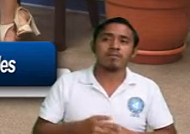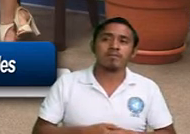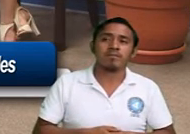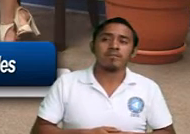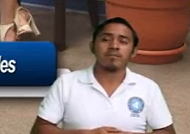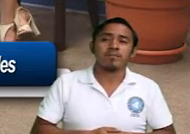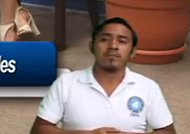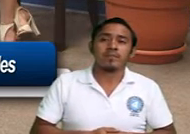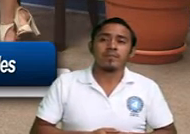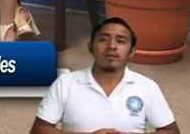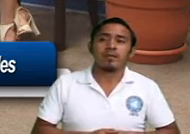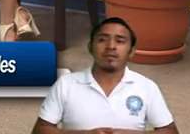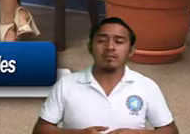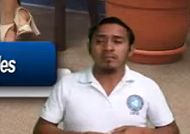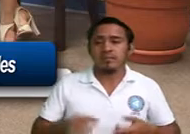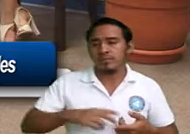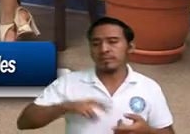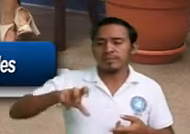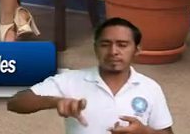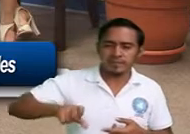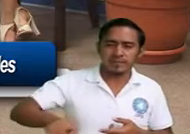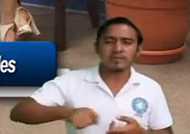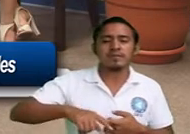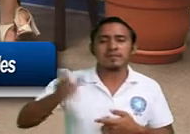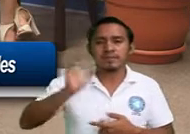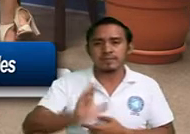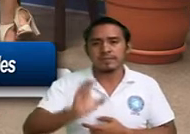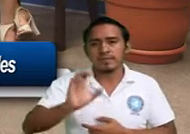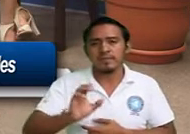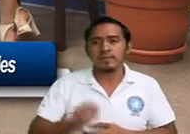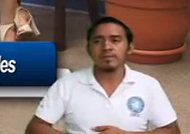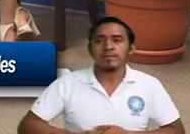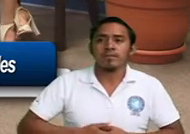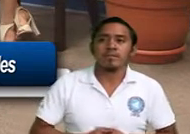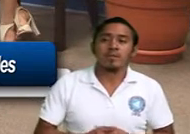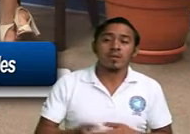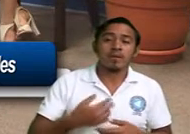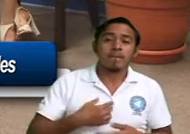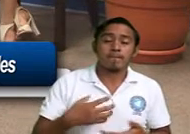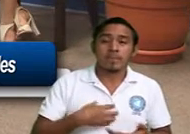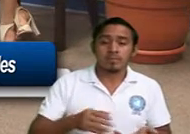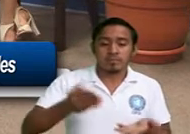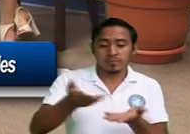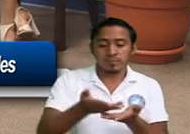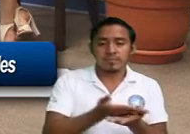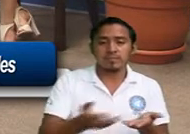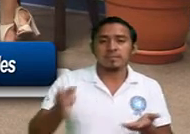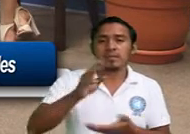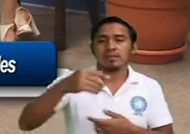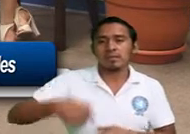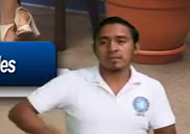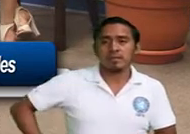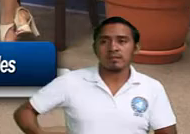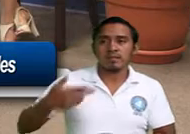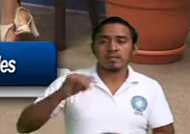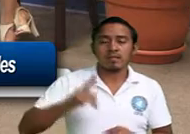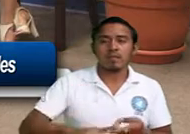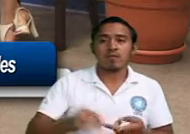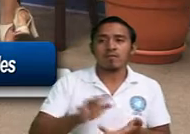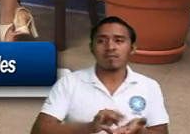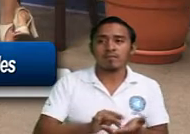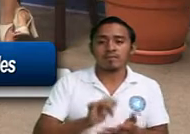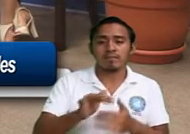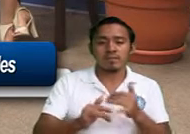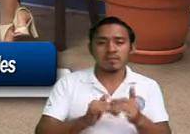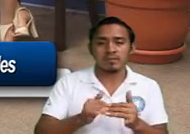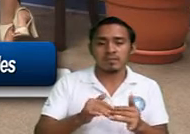con cítricos o con vitamina C. Entonces, si ella se come un bistecito de hígado con unos frijolitos, le echa un